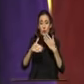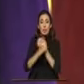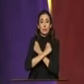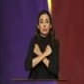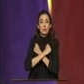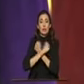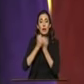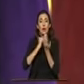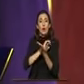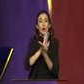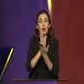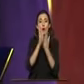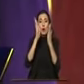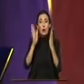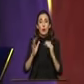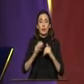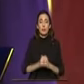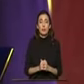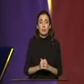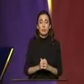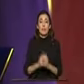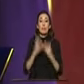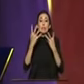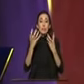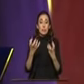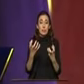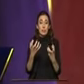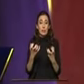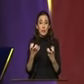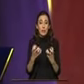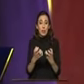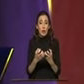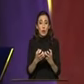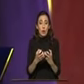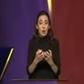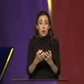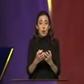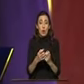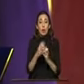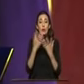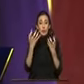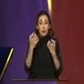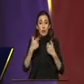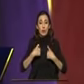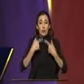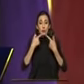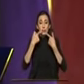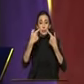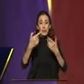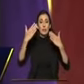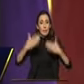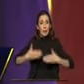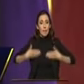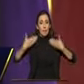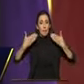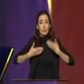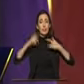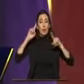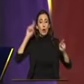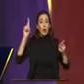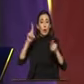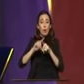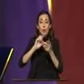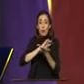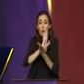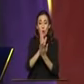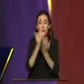queridos asambleístas, en ese sentido quiero tomarme un minuto para felicitarles y celebrar el acuerdo legislativo que